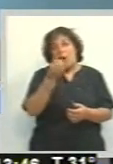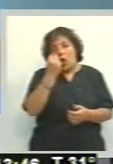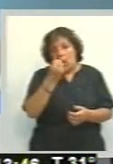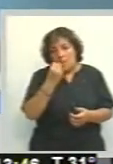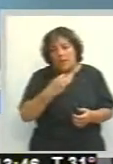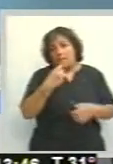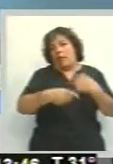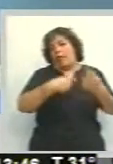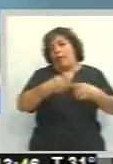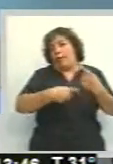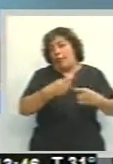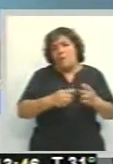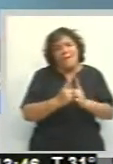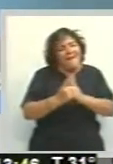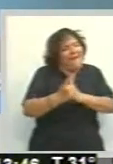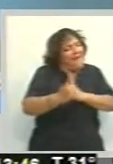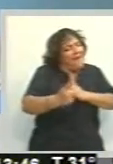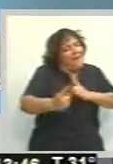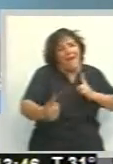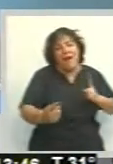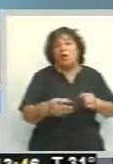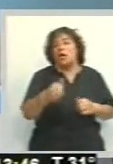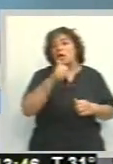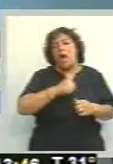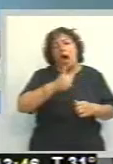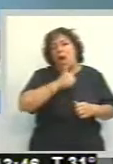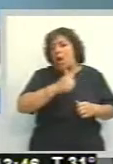carrera muy larga, y bueno, que se hidraten bien antes